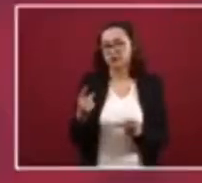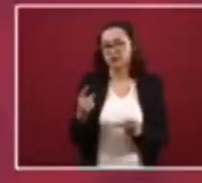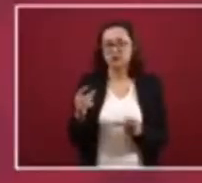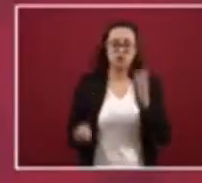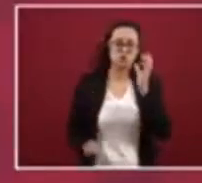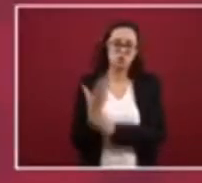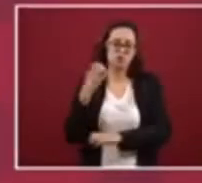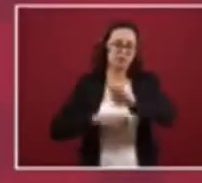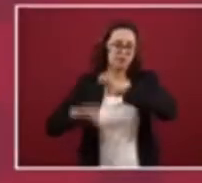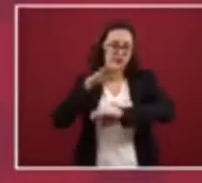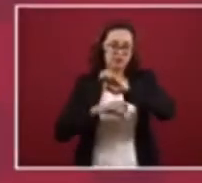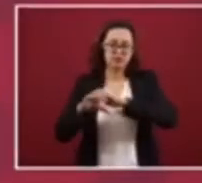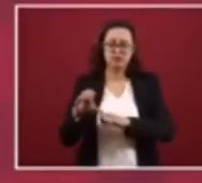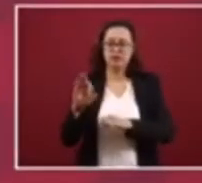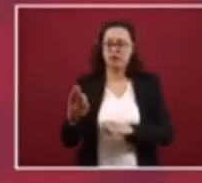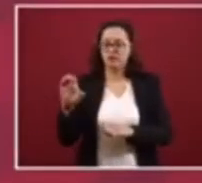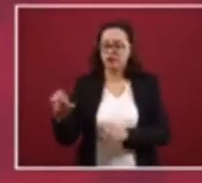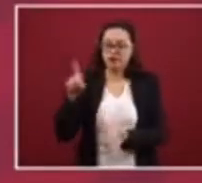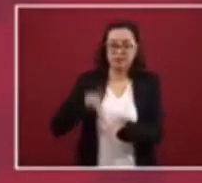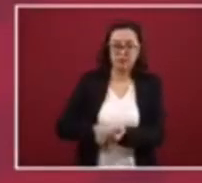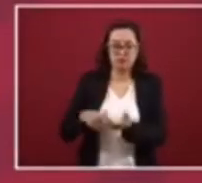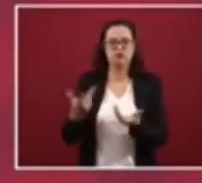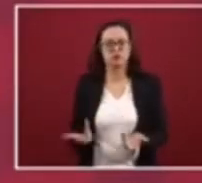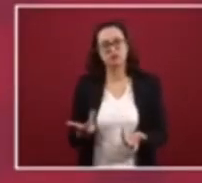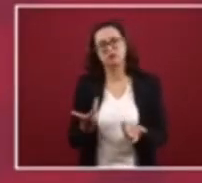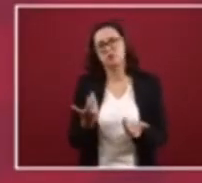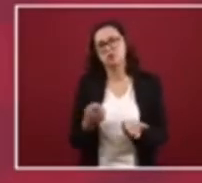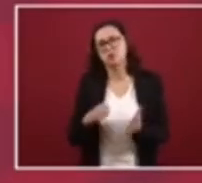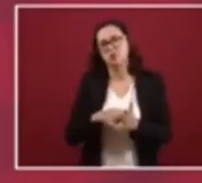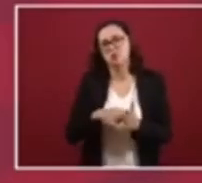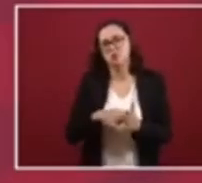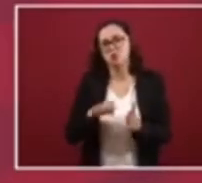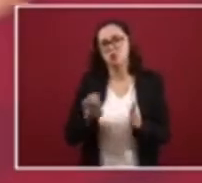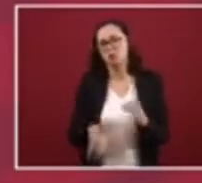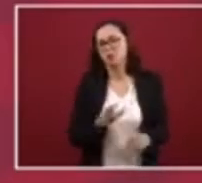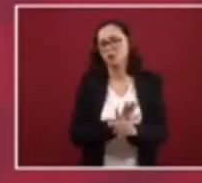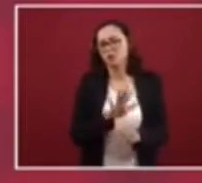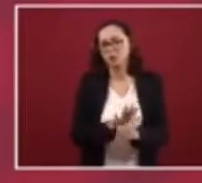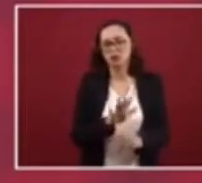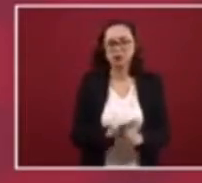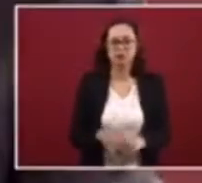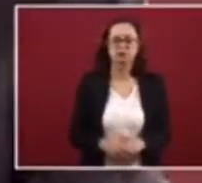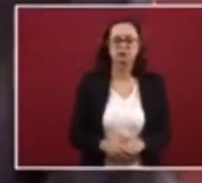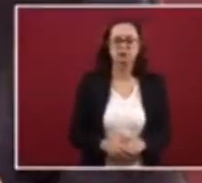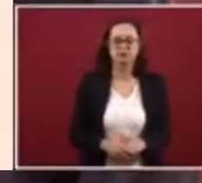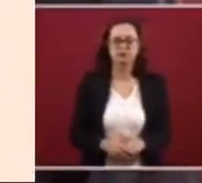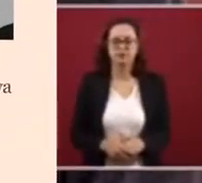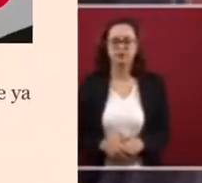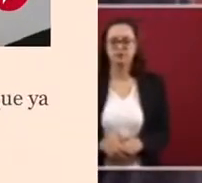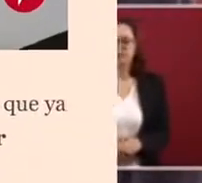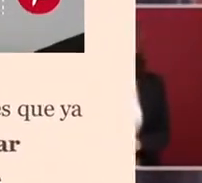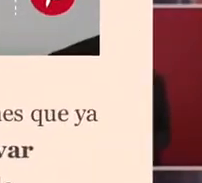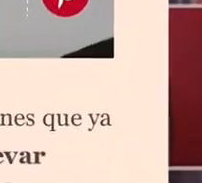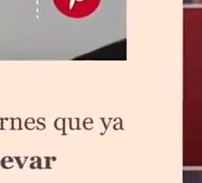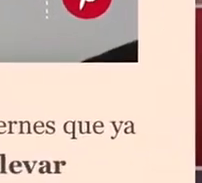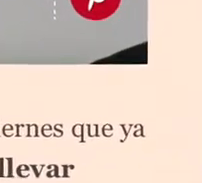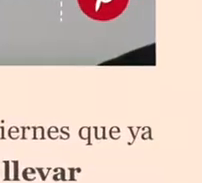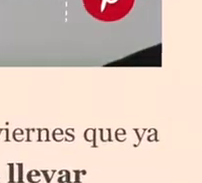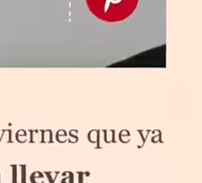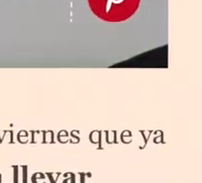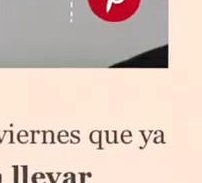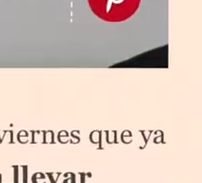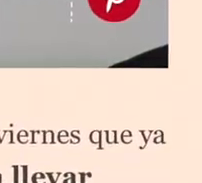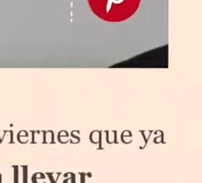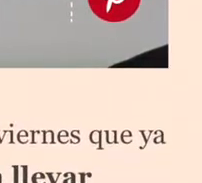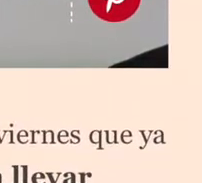reunir la nueva empresa. Por ejemplo, una característica es de que vamos a empezar a dar el servicio